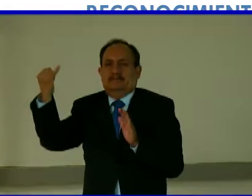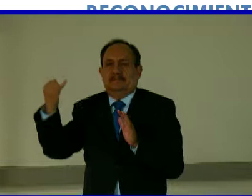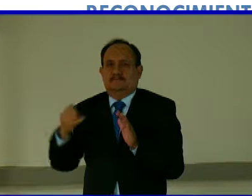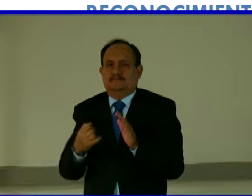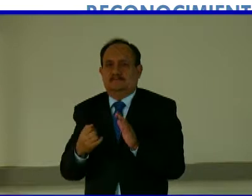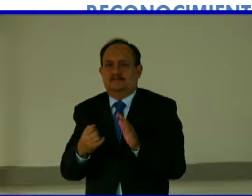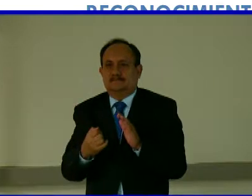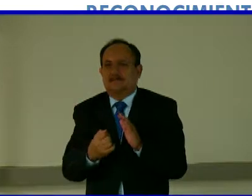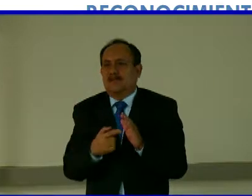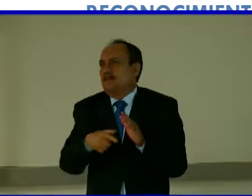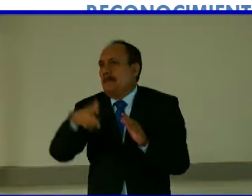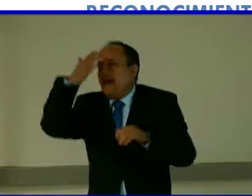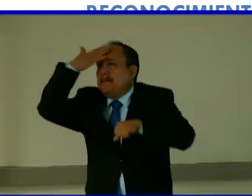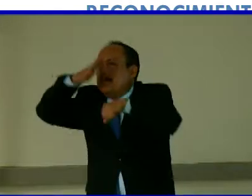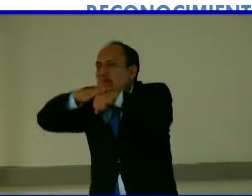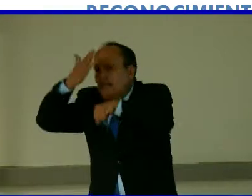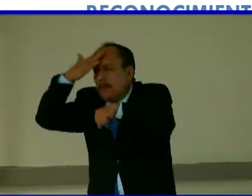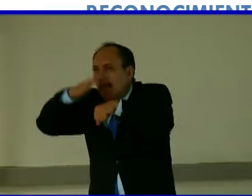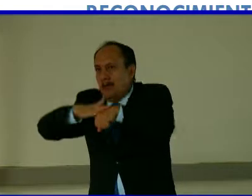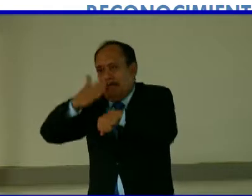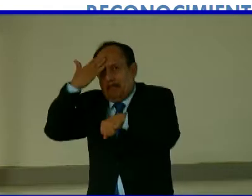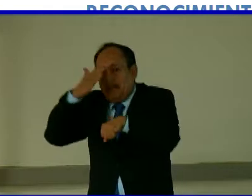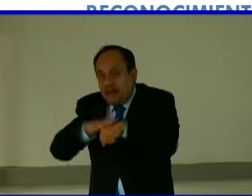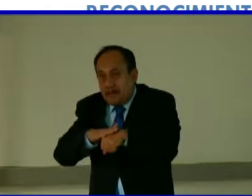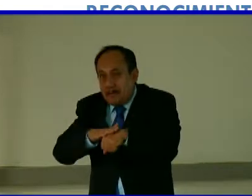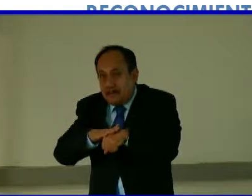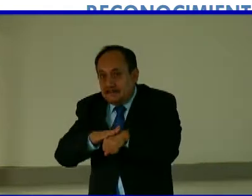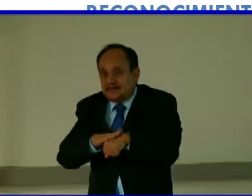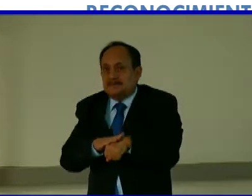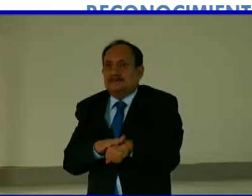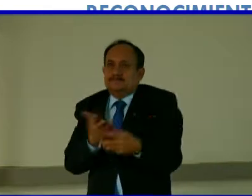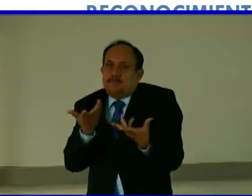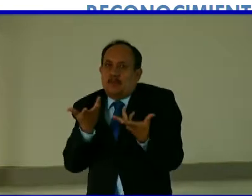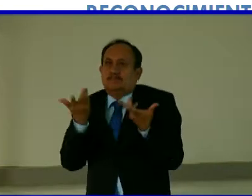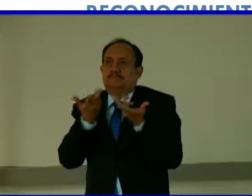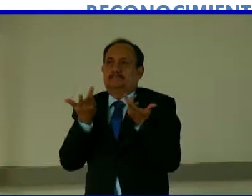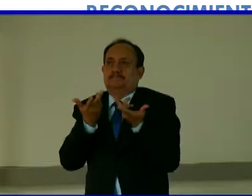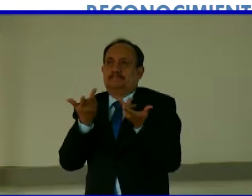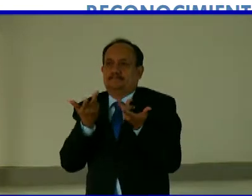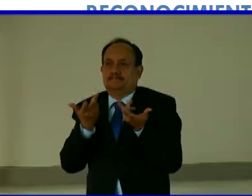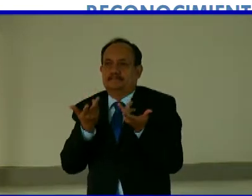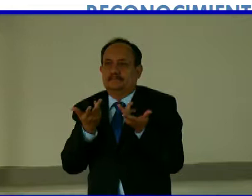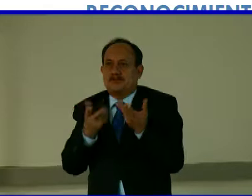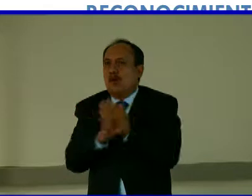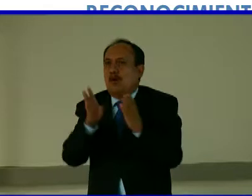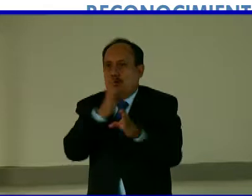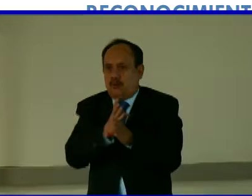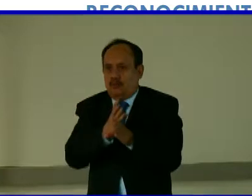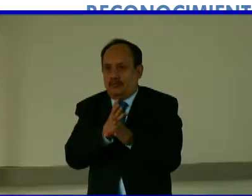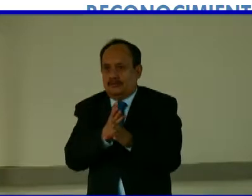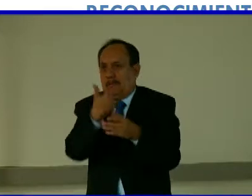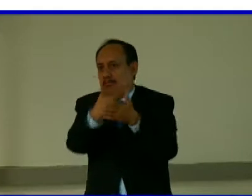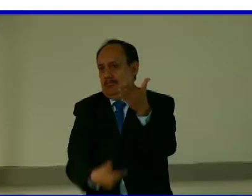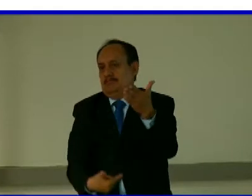En vez de memorizarme una serie de hechos y dar una lista